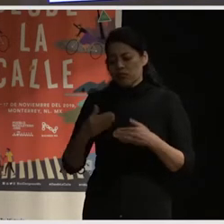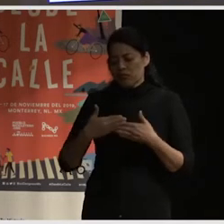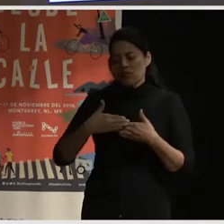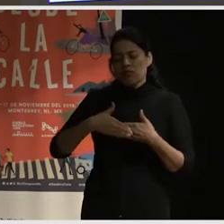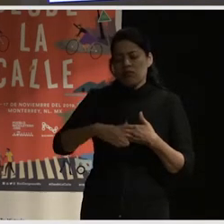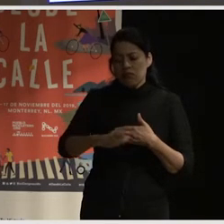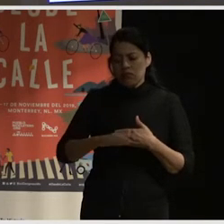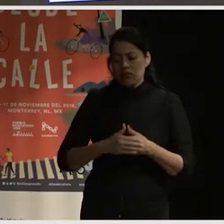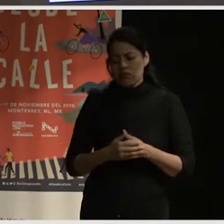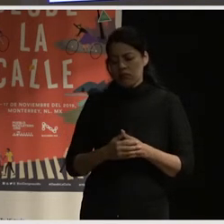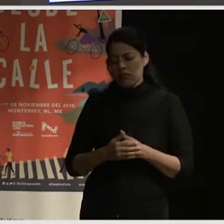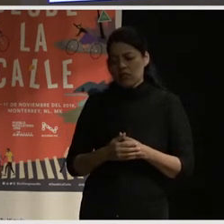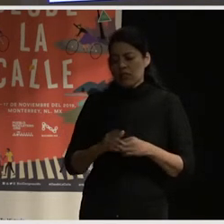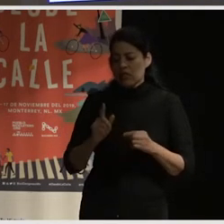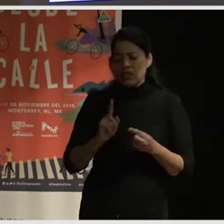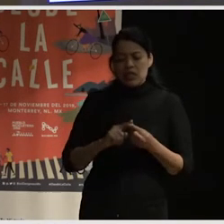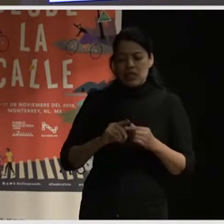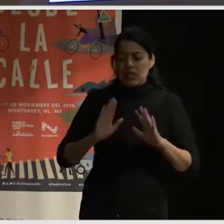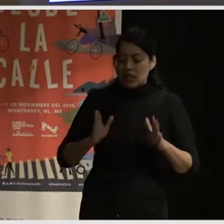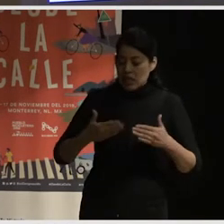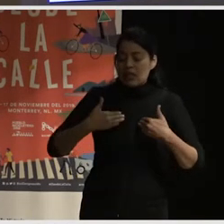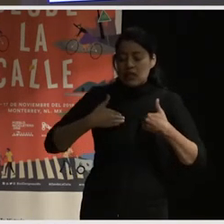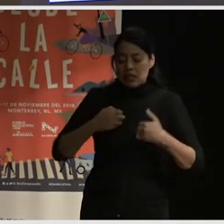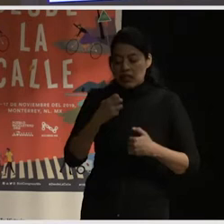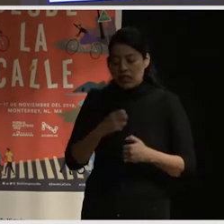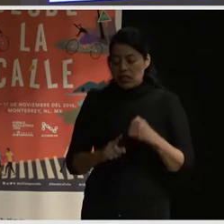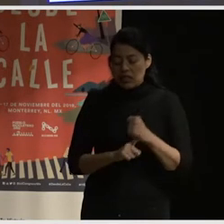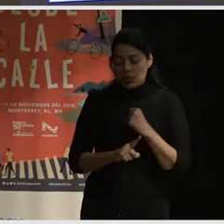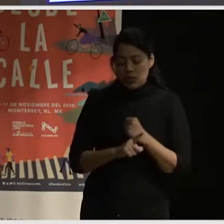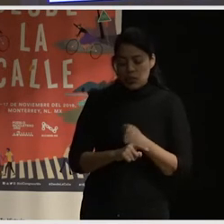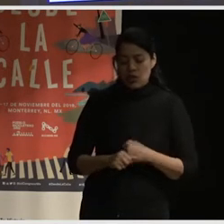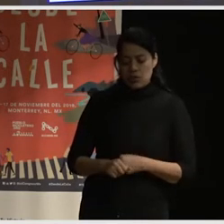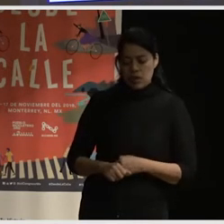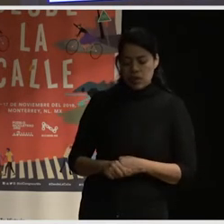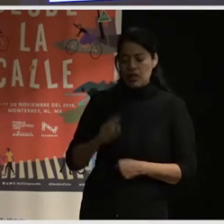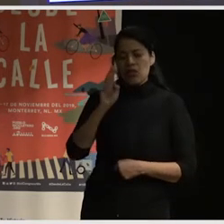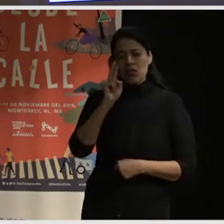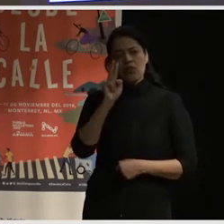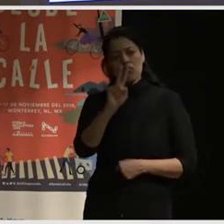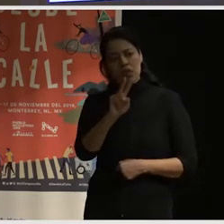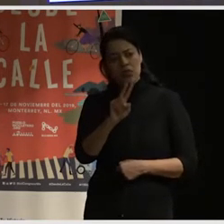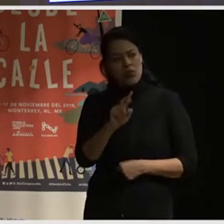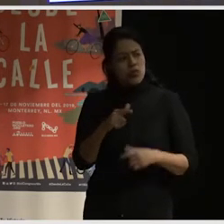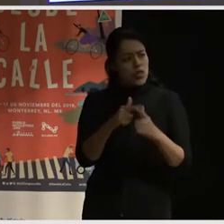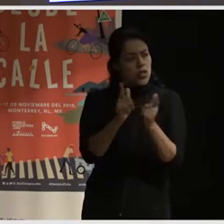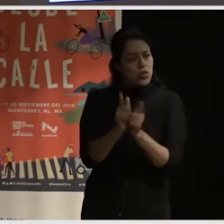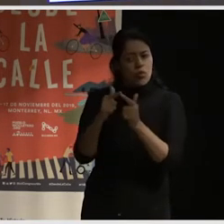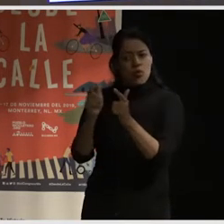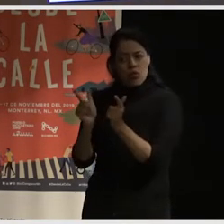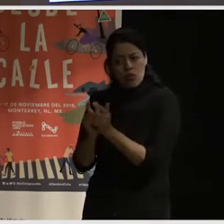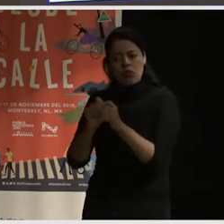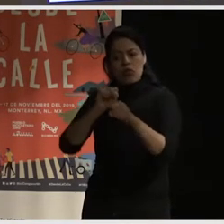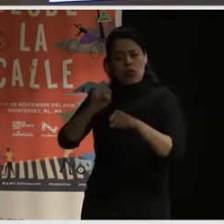de quienes ya están conscientes de este tema también es muy afortunado ver aquí a colectivos ciclistas